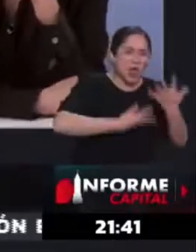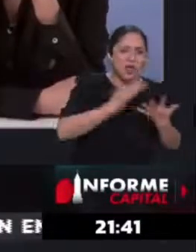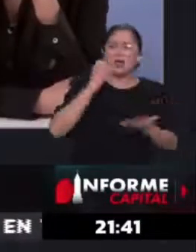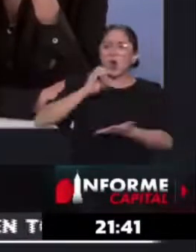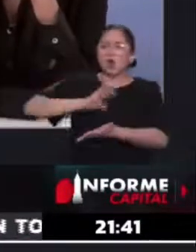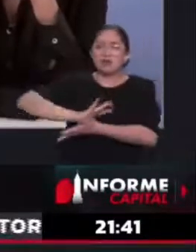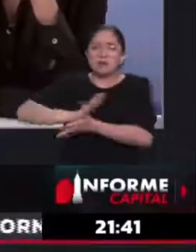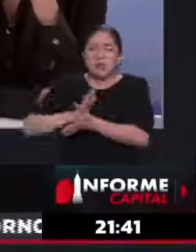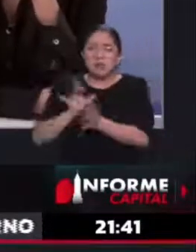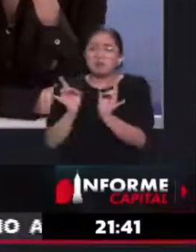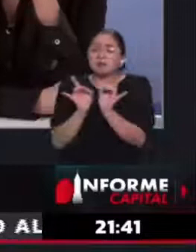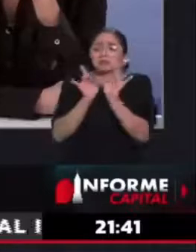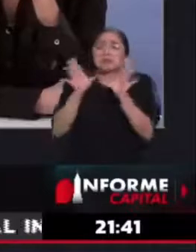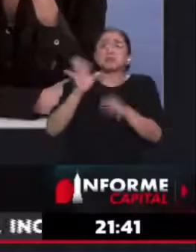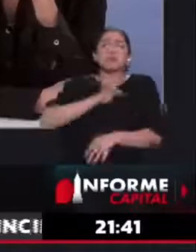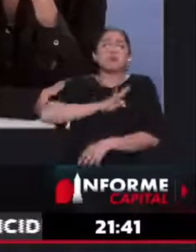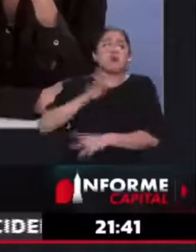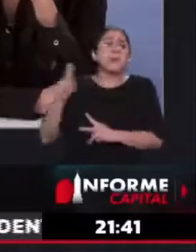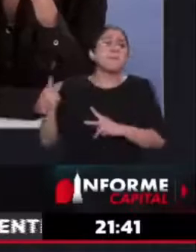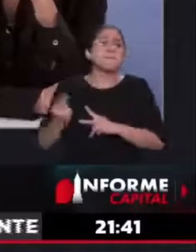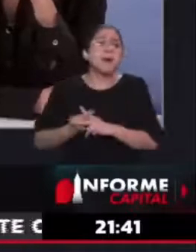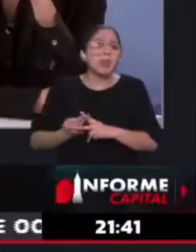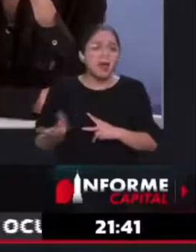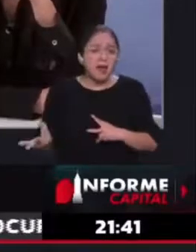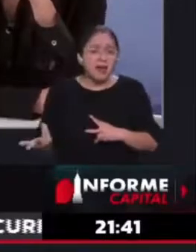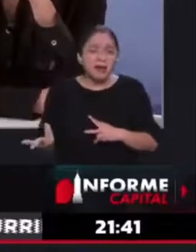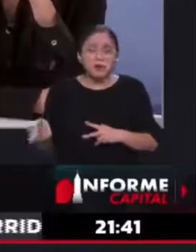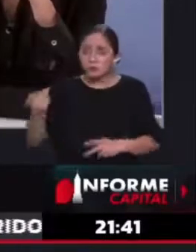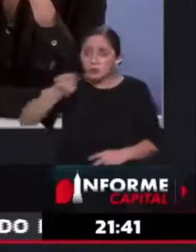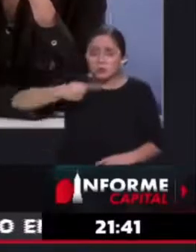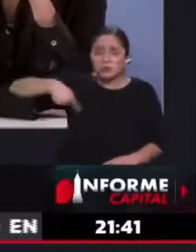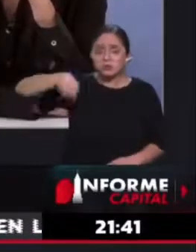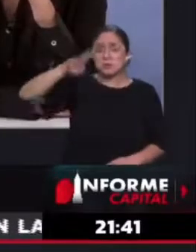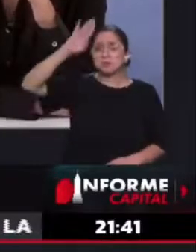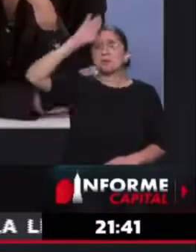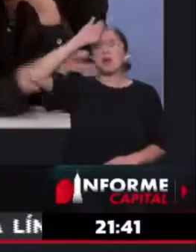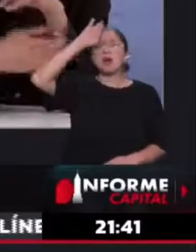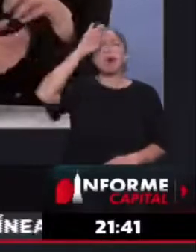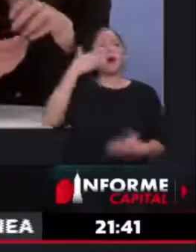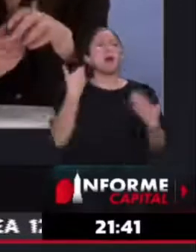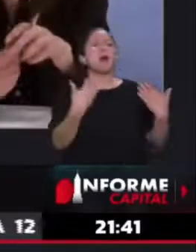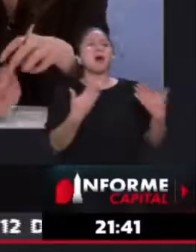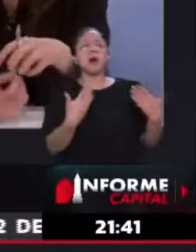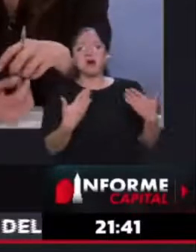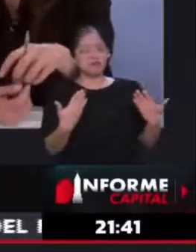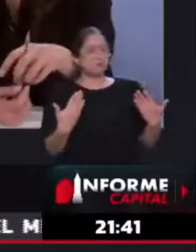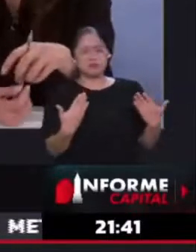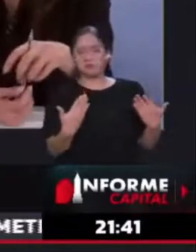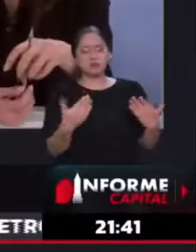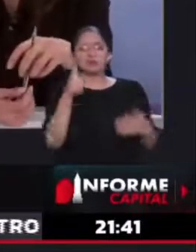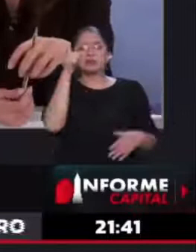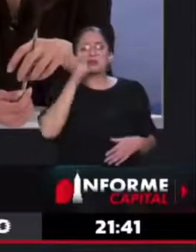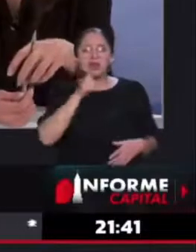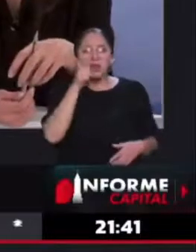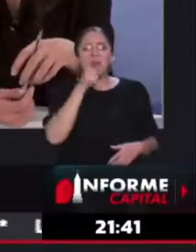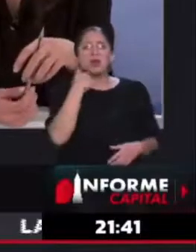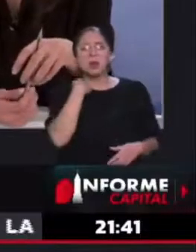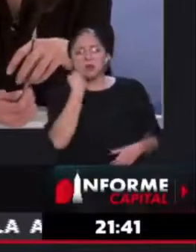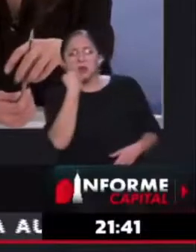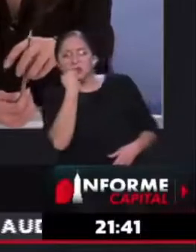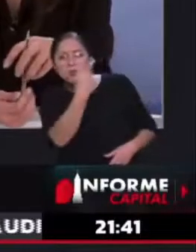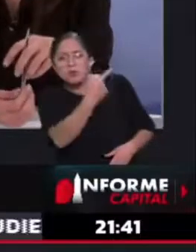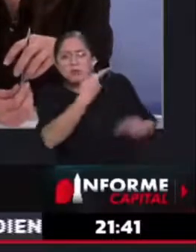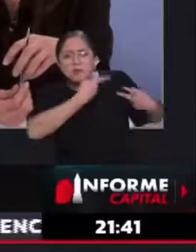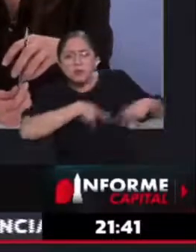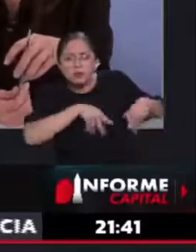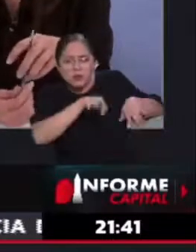vidas. Sin embargo, pues no es común que nosotros nos encontremos con estas personas en el sistema de salud, en